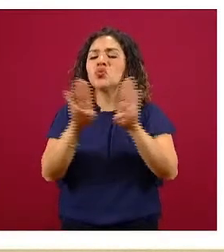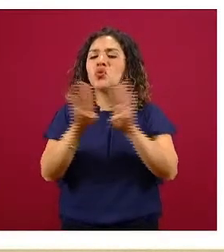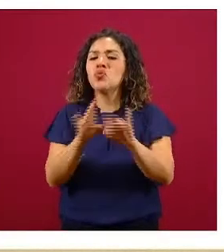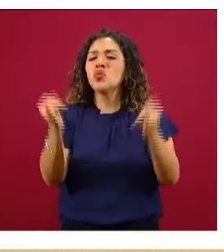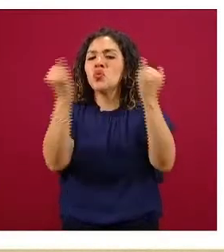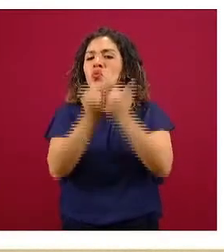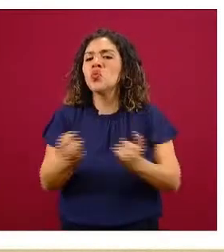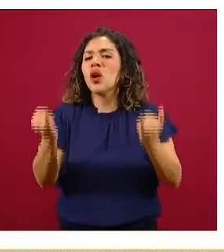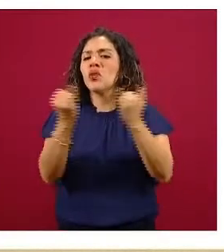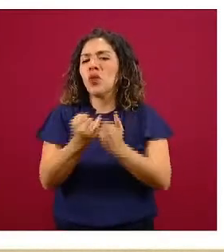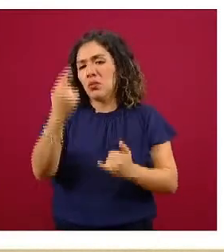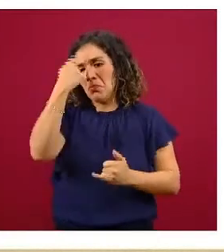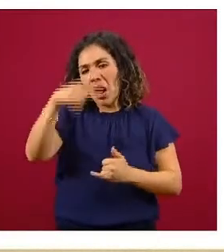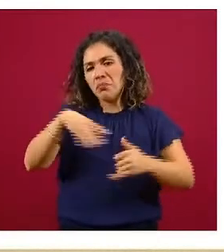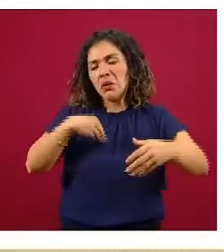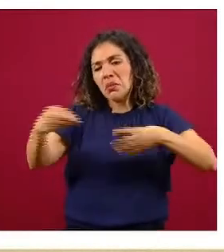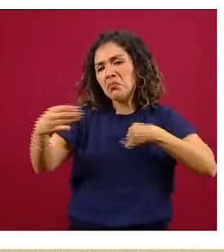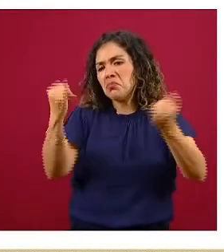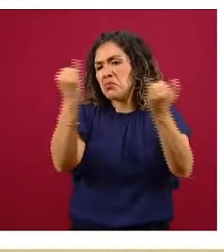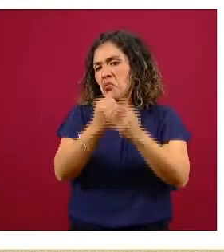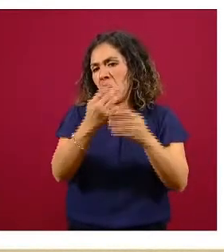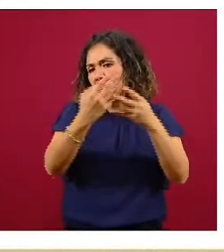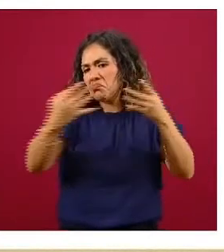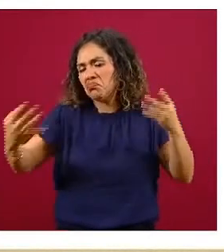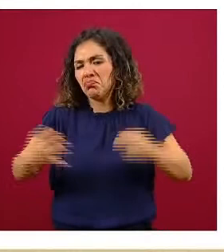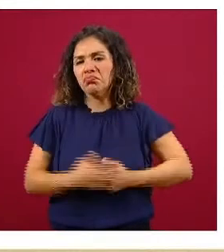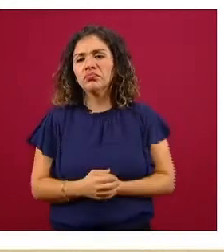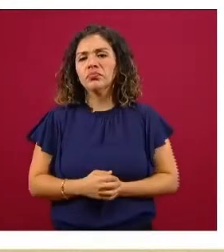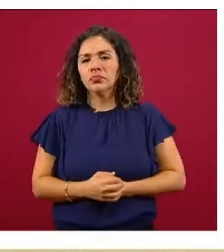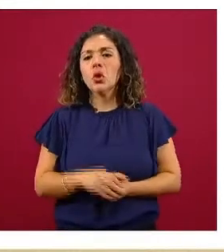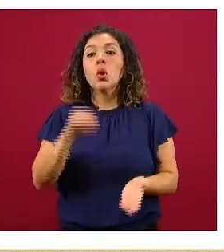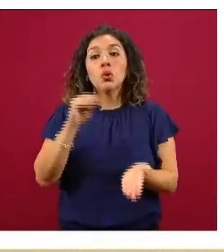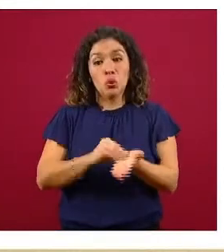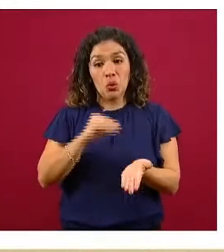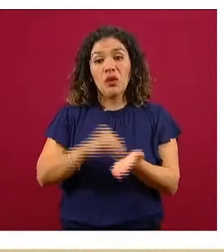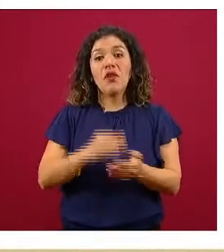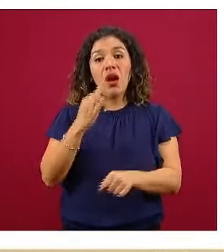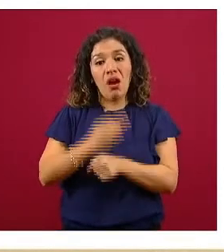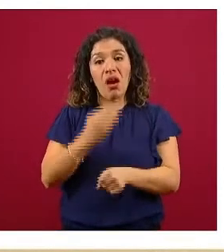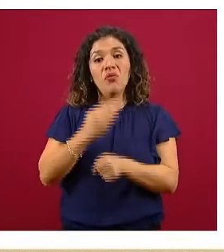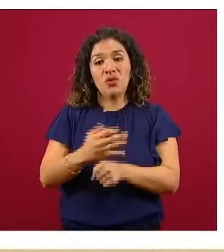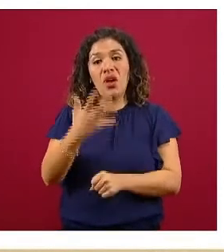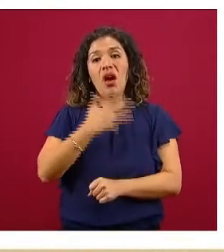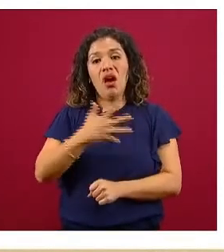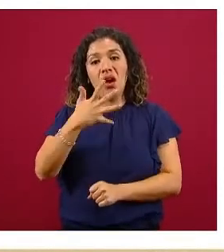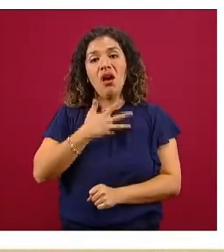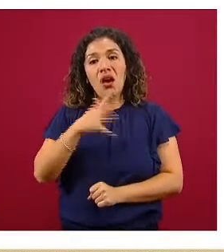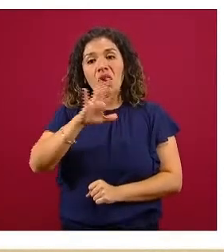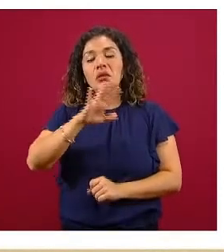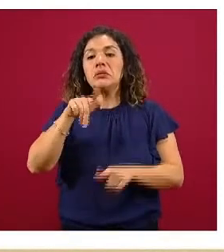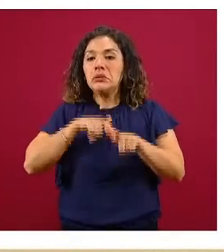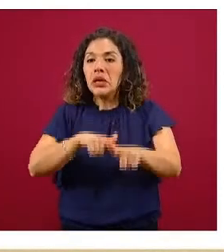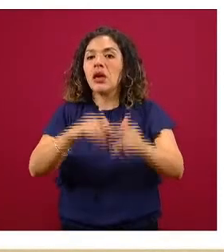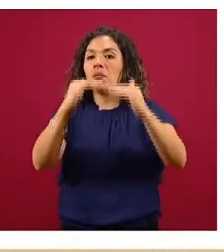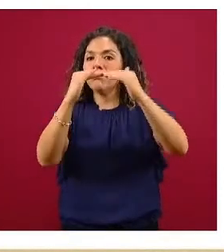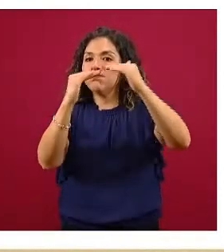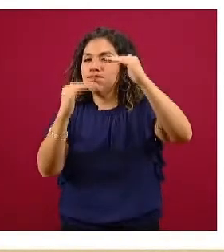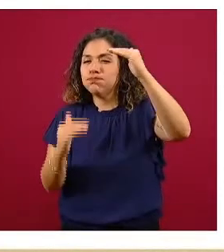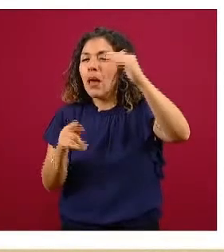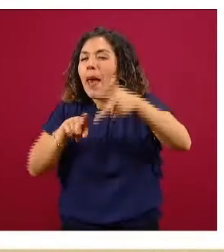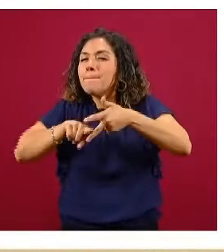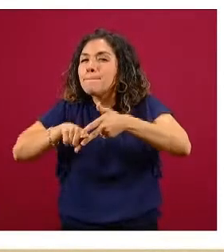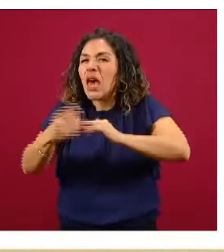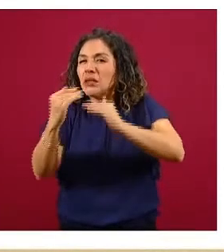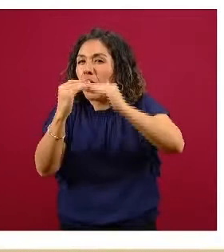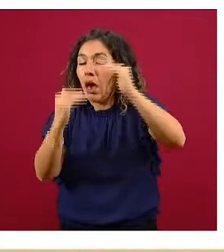patrón bastante similar, ¿no? Todavía estamos en un descenso inicial,